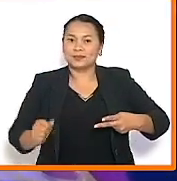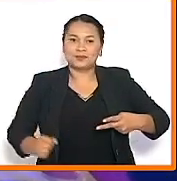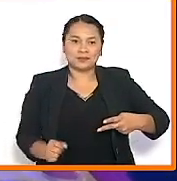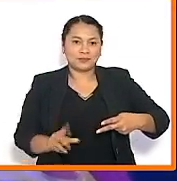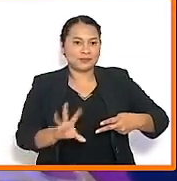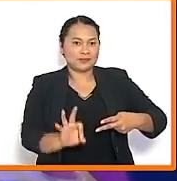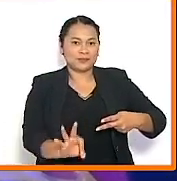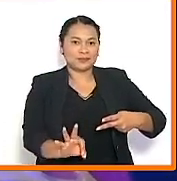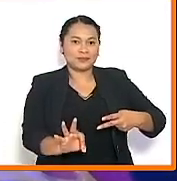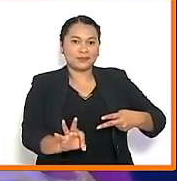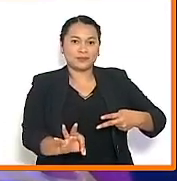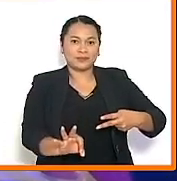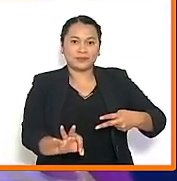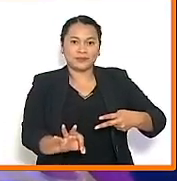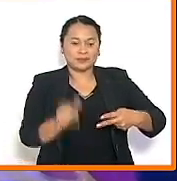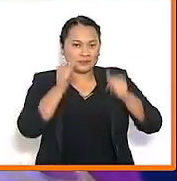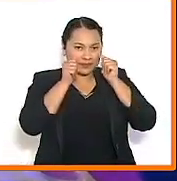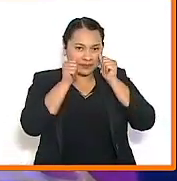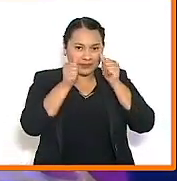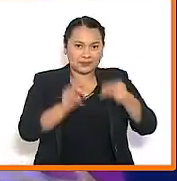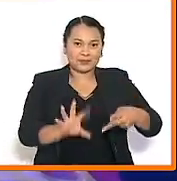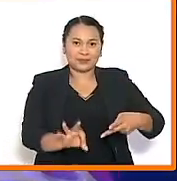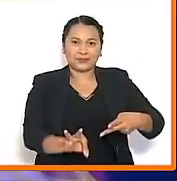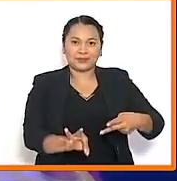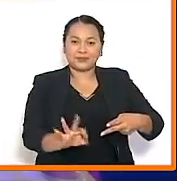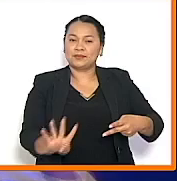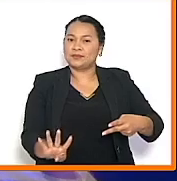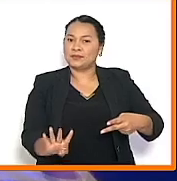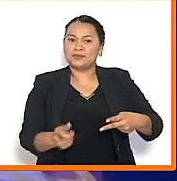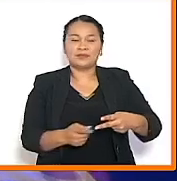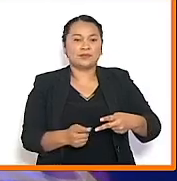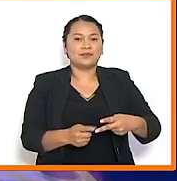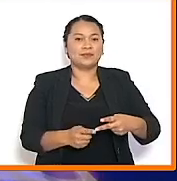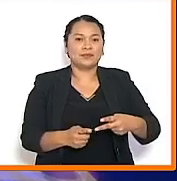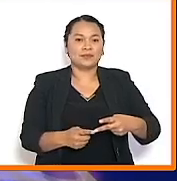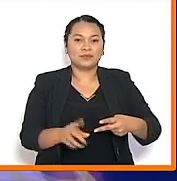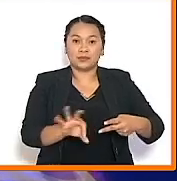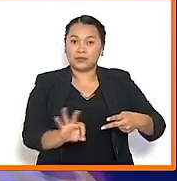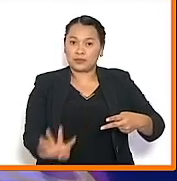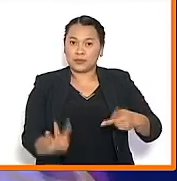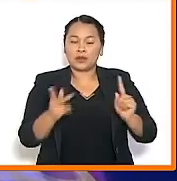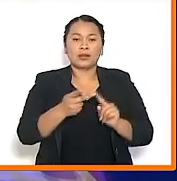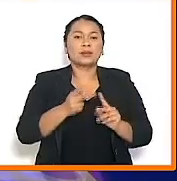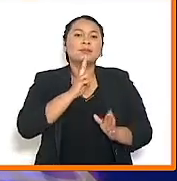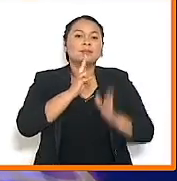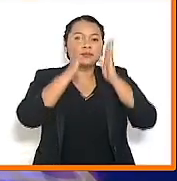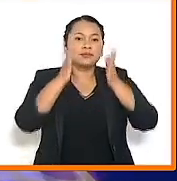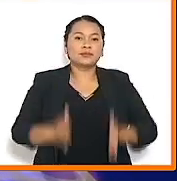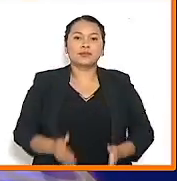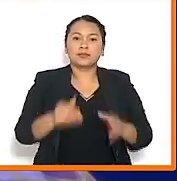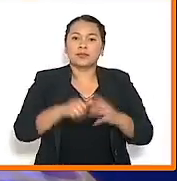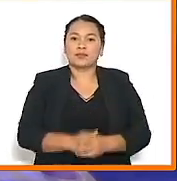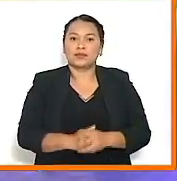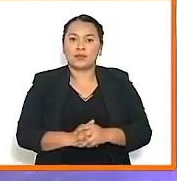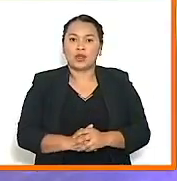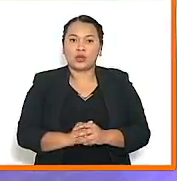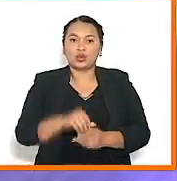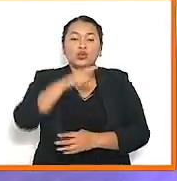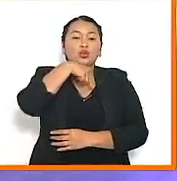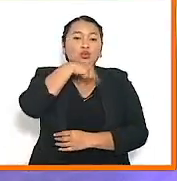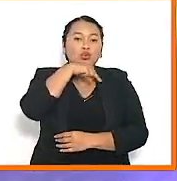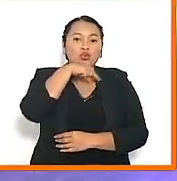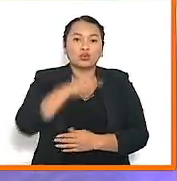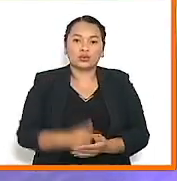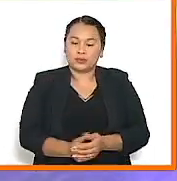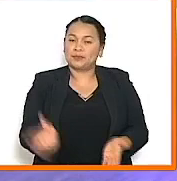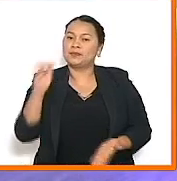9, segundo dígito, atento, porque este es el 4, segundo número ganador, 94, con su catrachada Guajolote. Con mucho gusto te